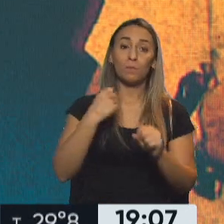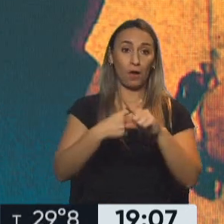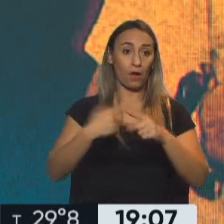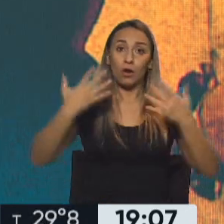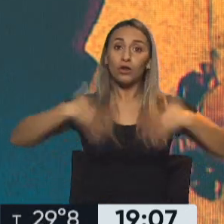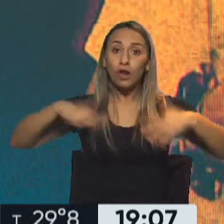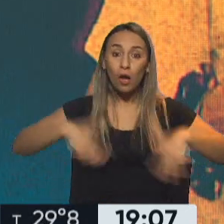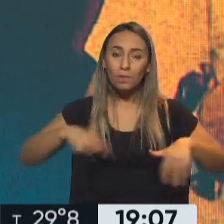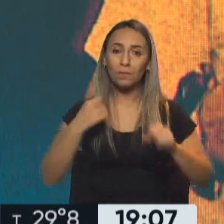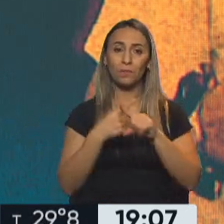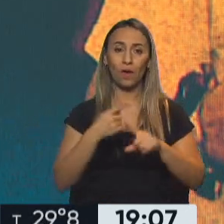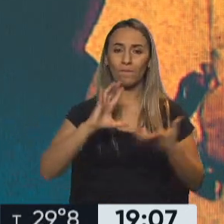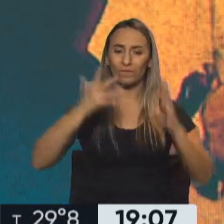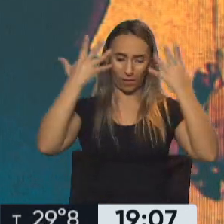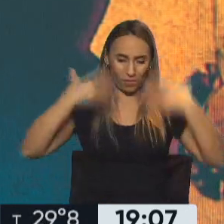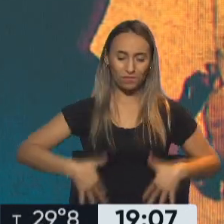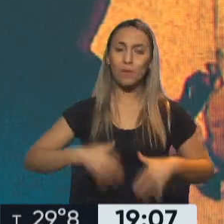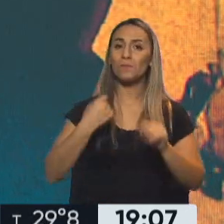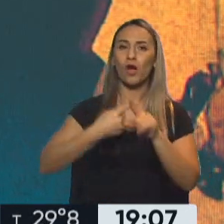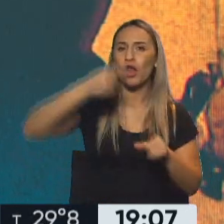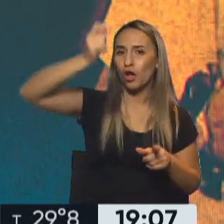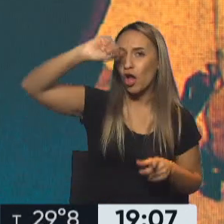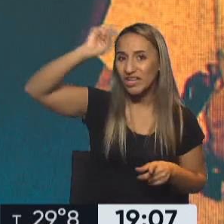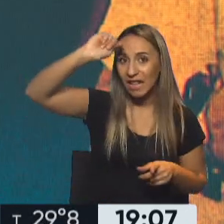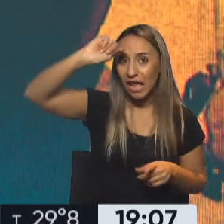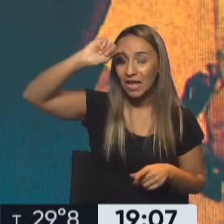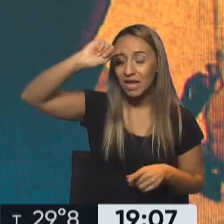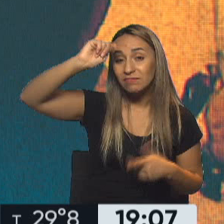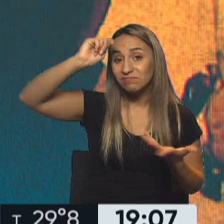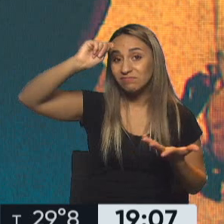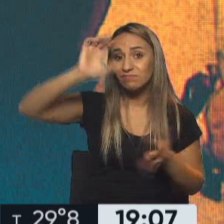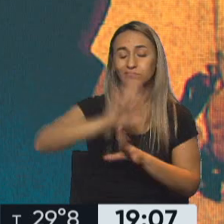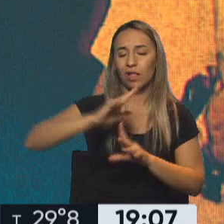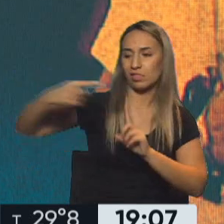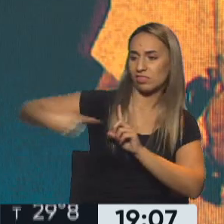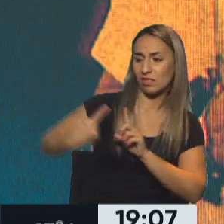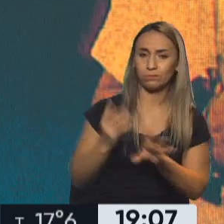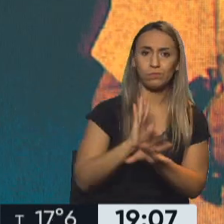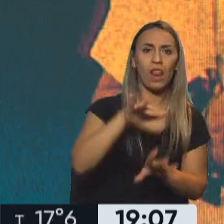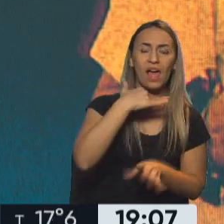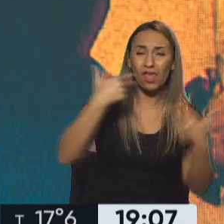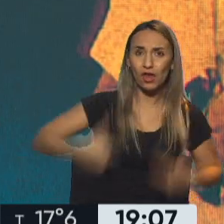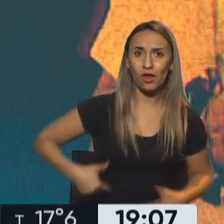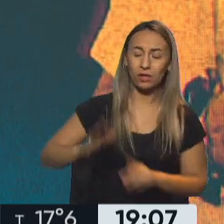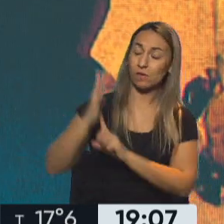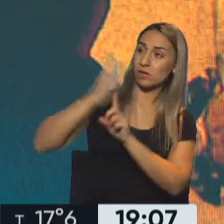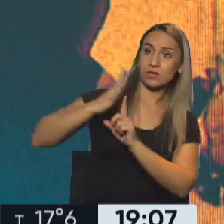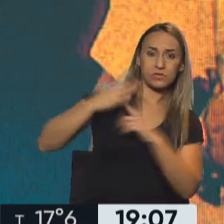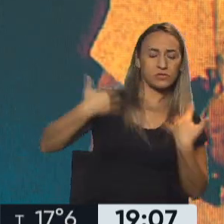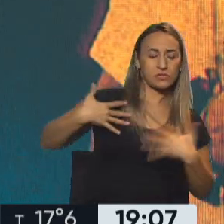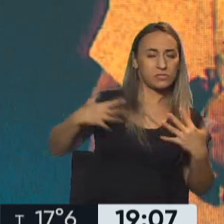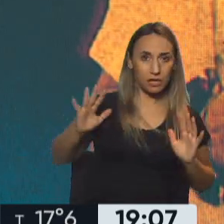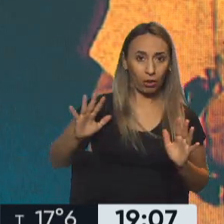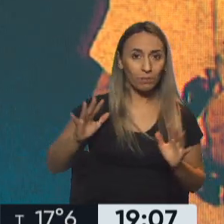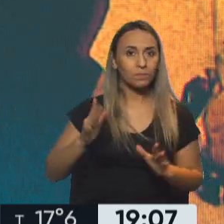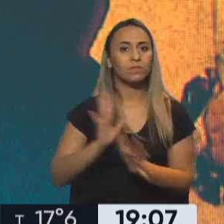por nuestros rasgos, solo por usar gorrita, nos persiguen como si fuesen delincuentes, nos acosan. Y vos decís, esta